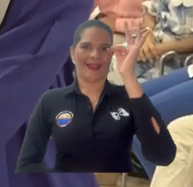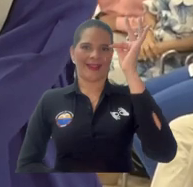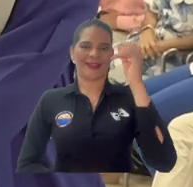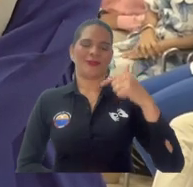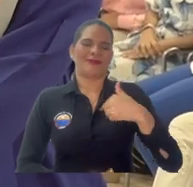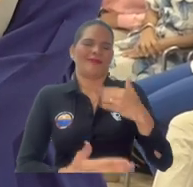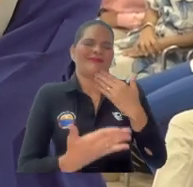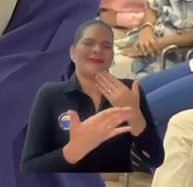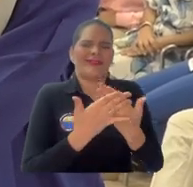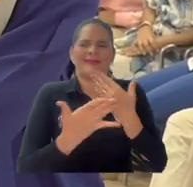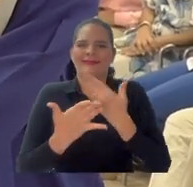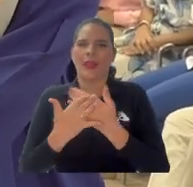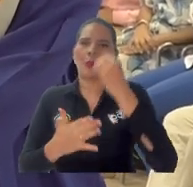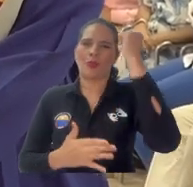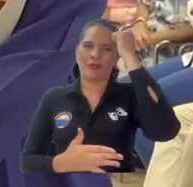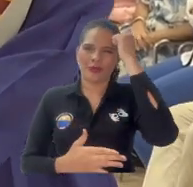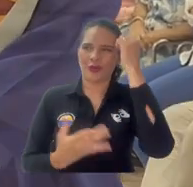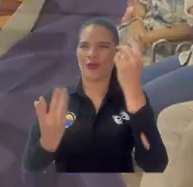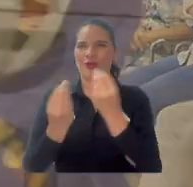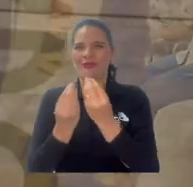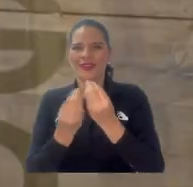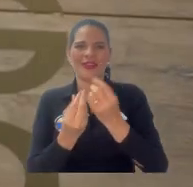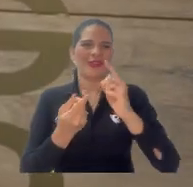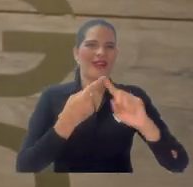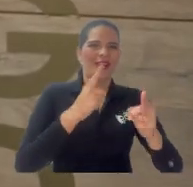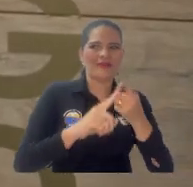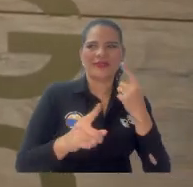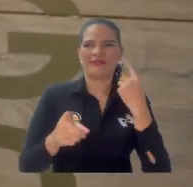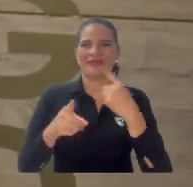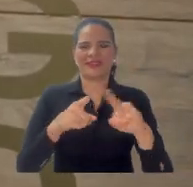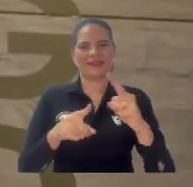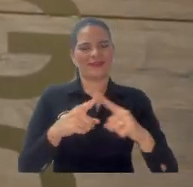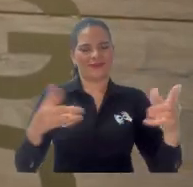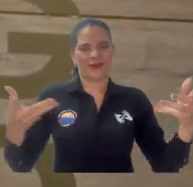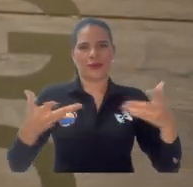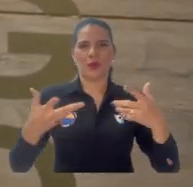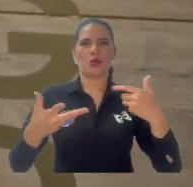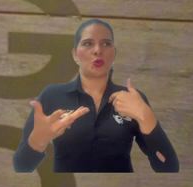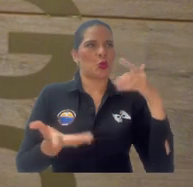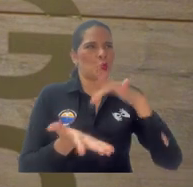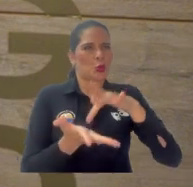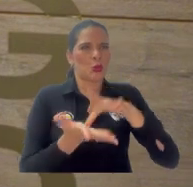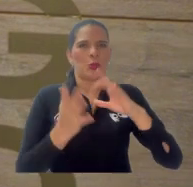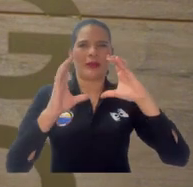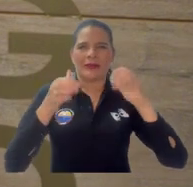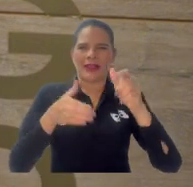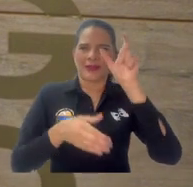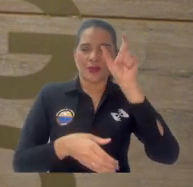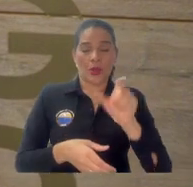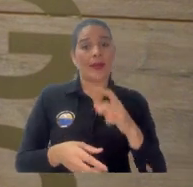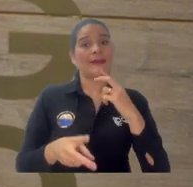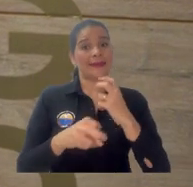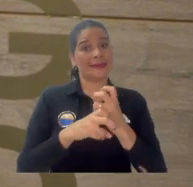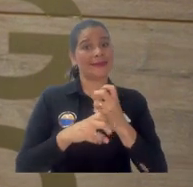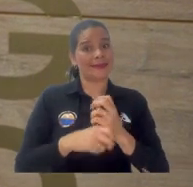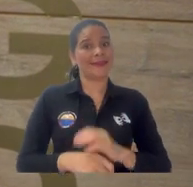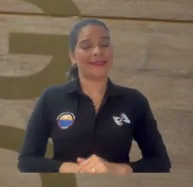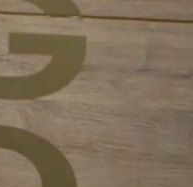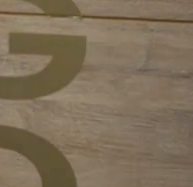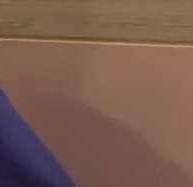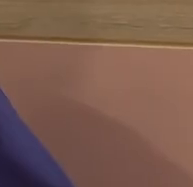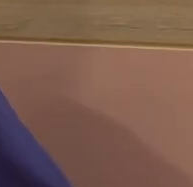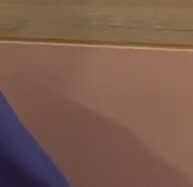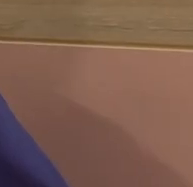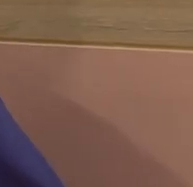pero gracias a las ayudas de los profesores, que fueron unos amigos, no vine a las aulas de clase y se me hacía todo